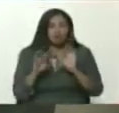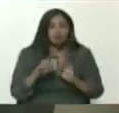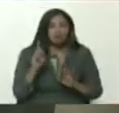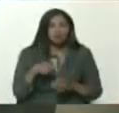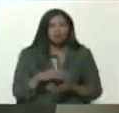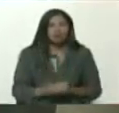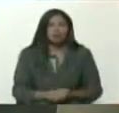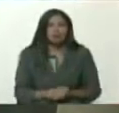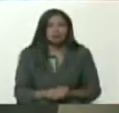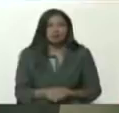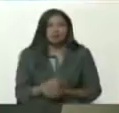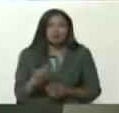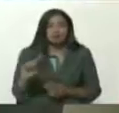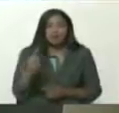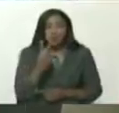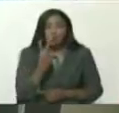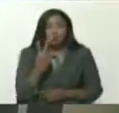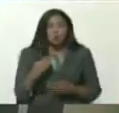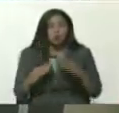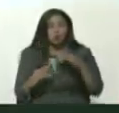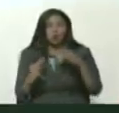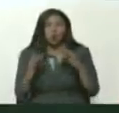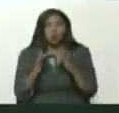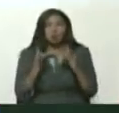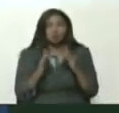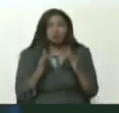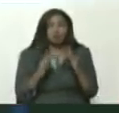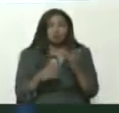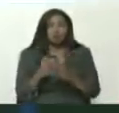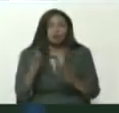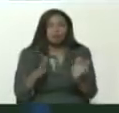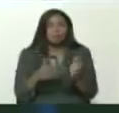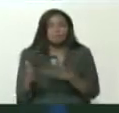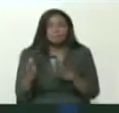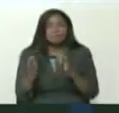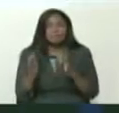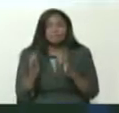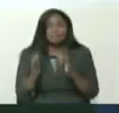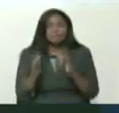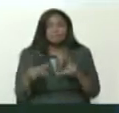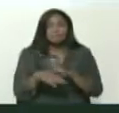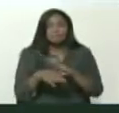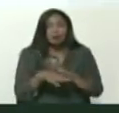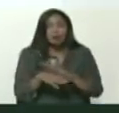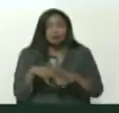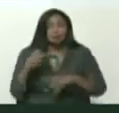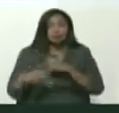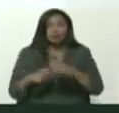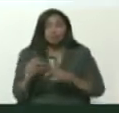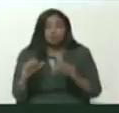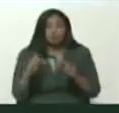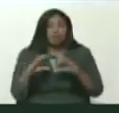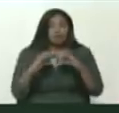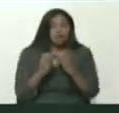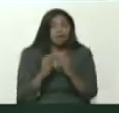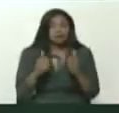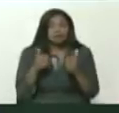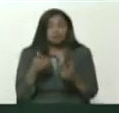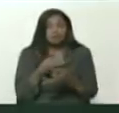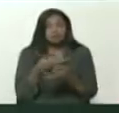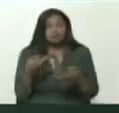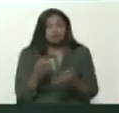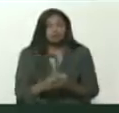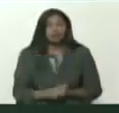a producir. Vamos a un segundo pase, hoy martes productivo para garantizar el feliz reinicio de clase. Vamos a dar un